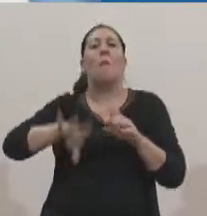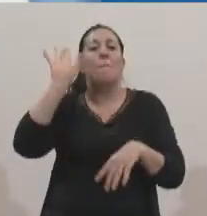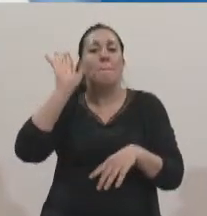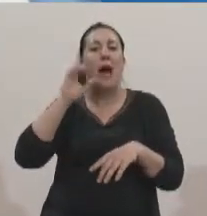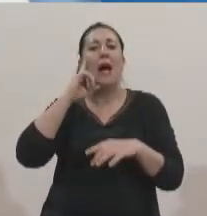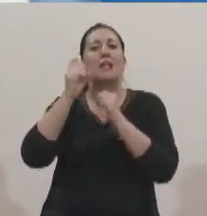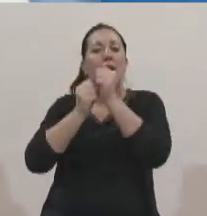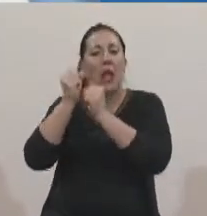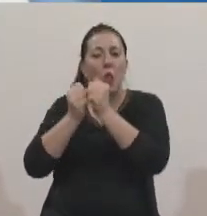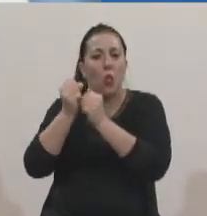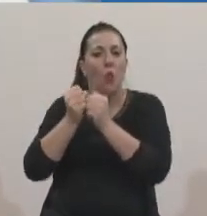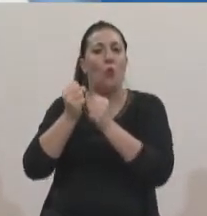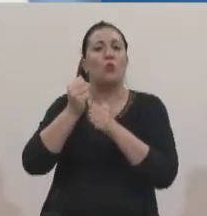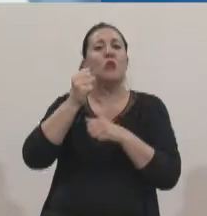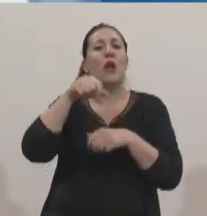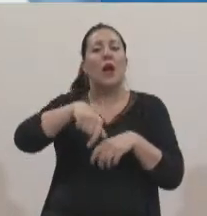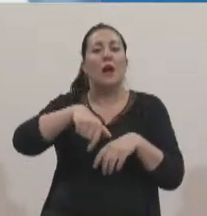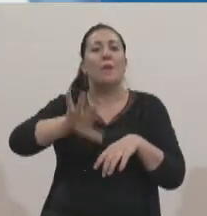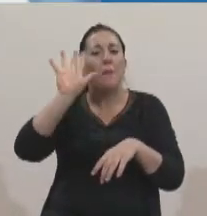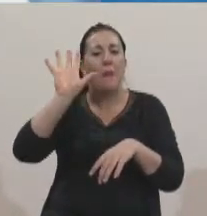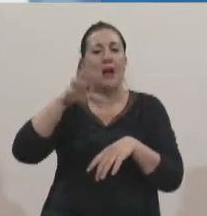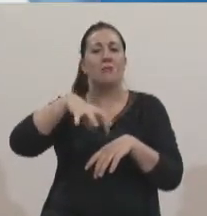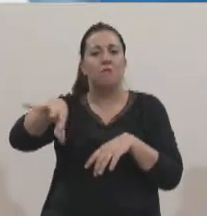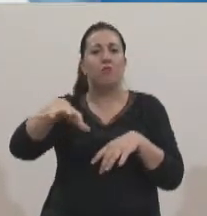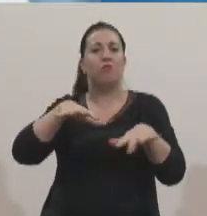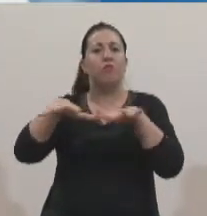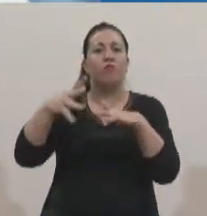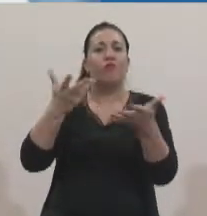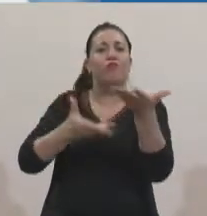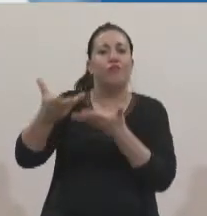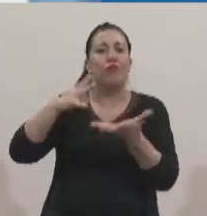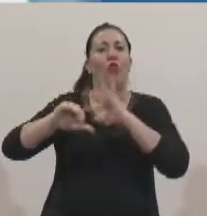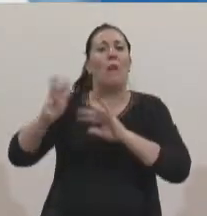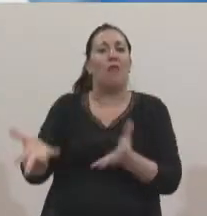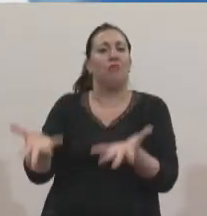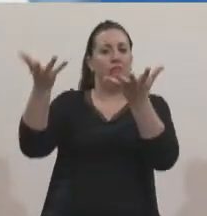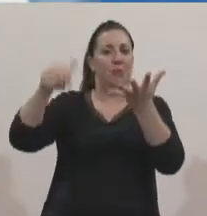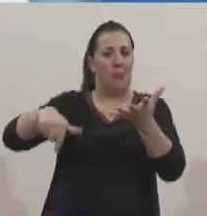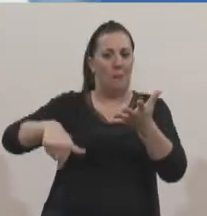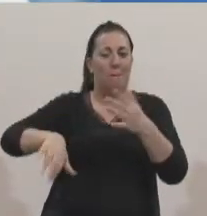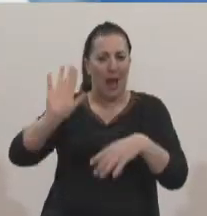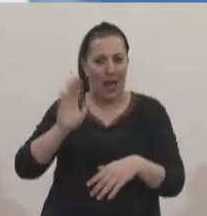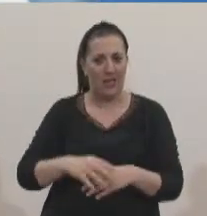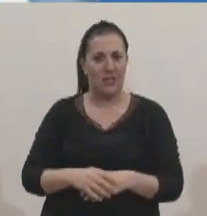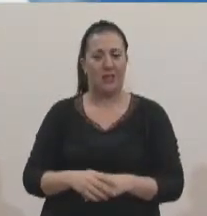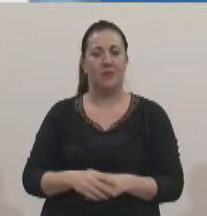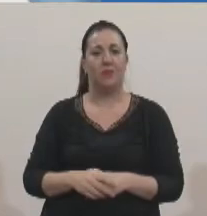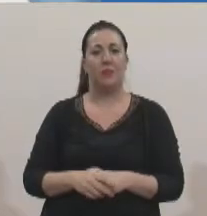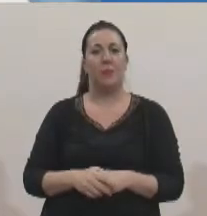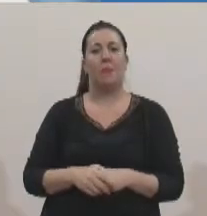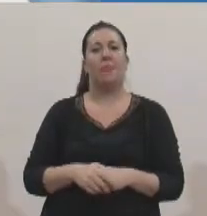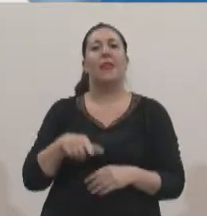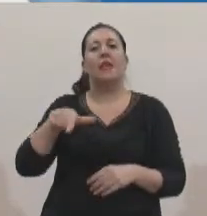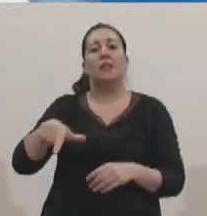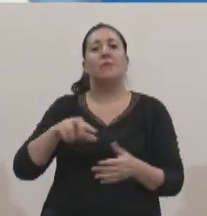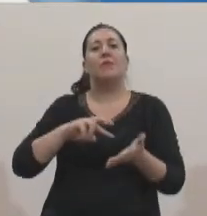del software, que es uno de los sectores más dinámicos y de mayor crecimiento, que hoy por hoy implica